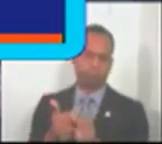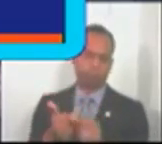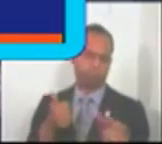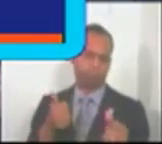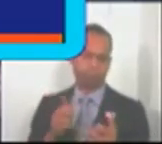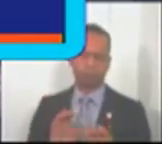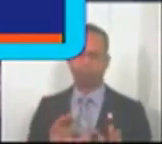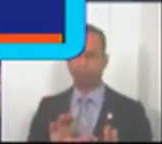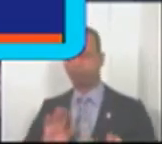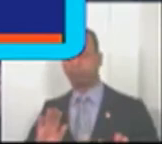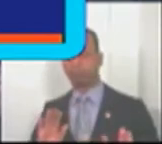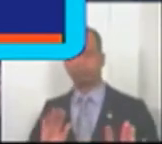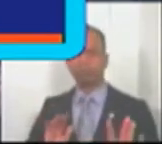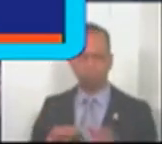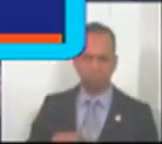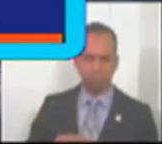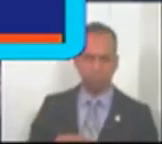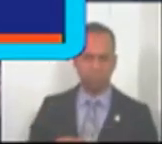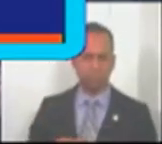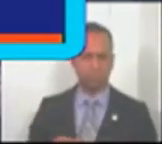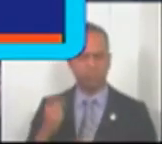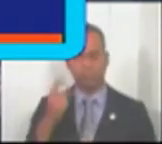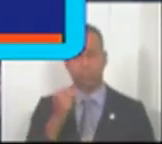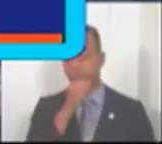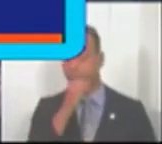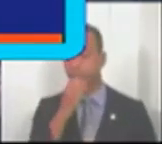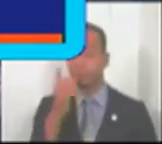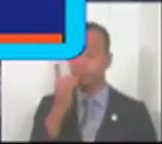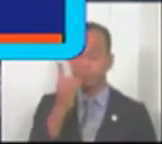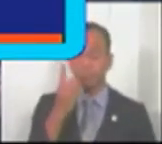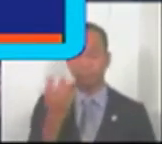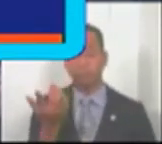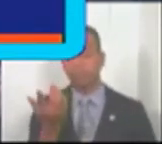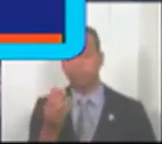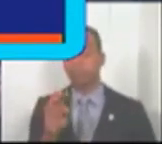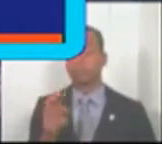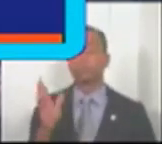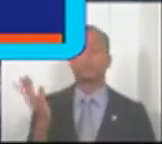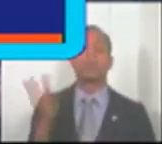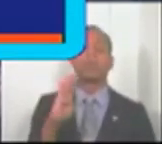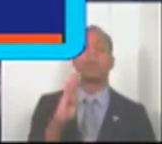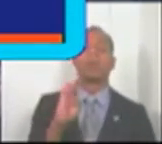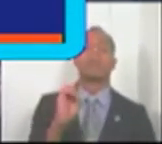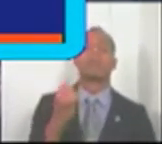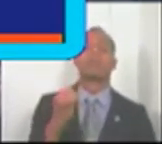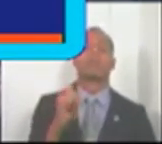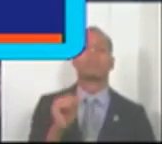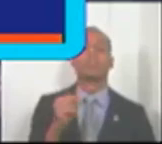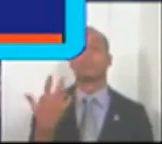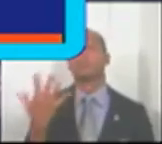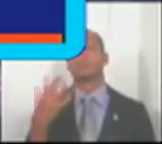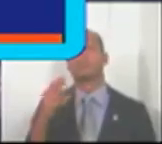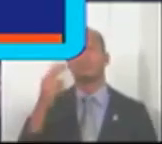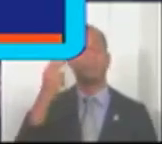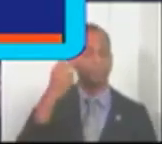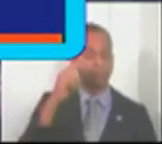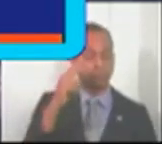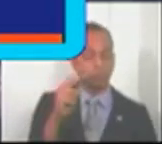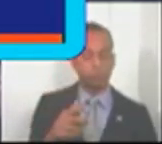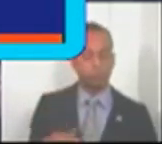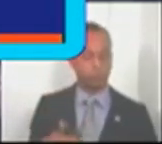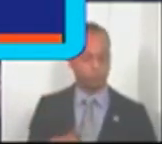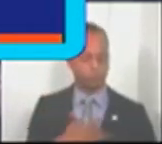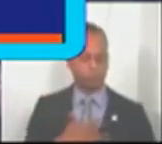para mí es más cercano Santo Domingo o Bogotá o Ciudad de México, es más